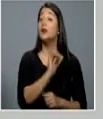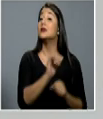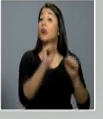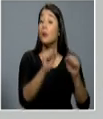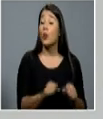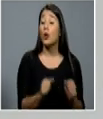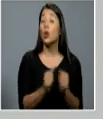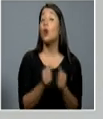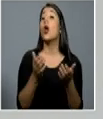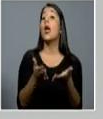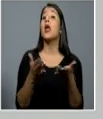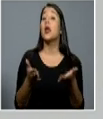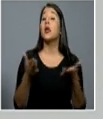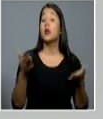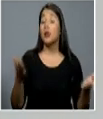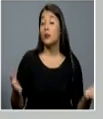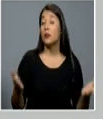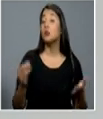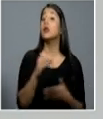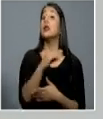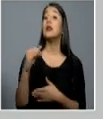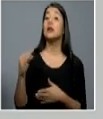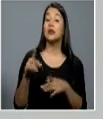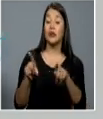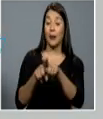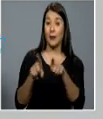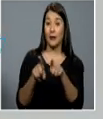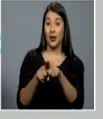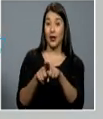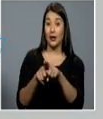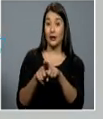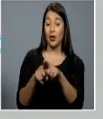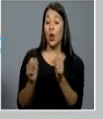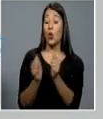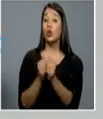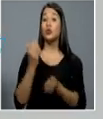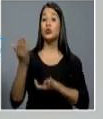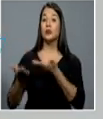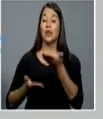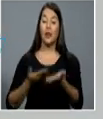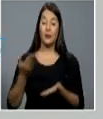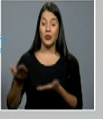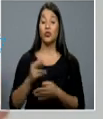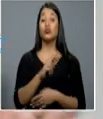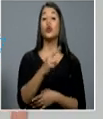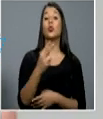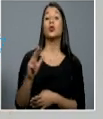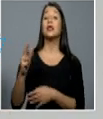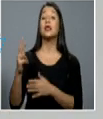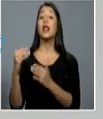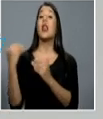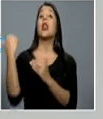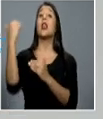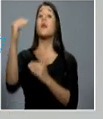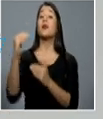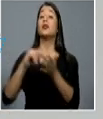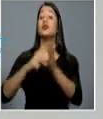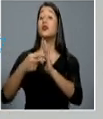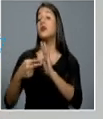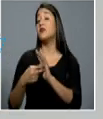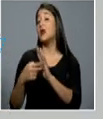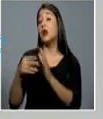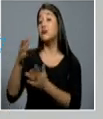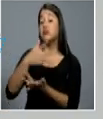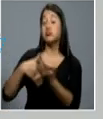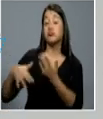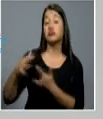equipos comunitarios o idealmente en lo que serían los servicios de segundo y tercer nivel, o sea, a nivel intrahospitalario. Eso